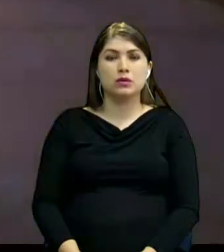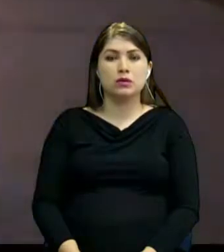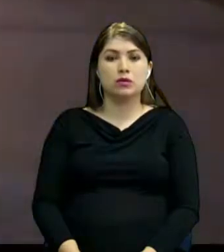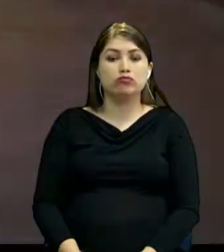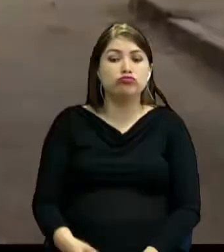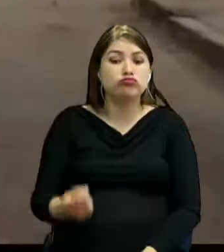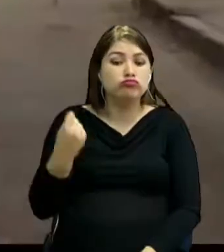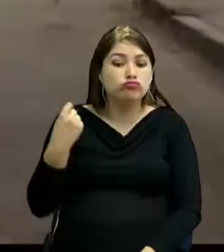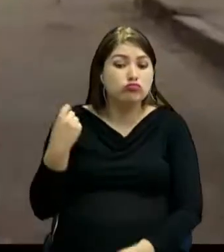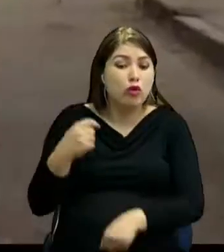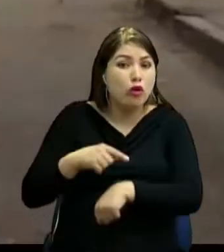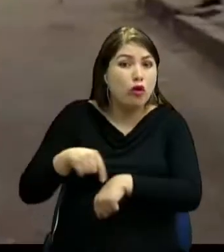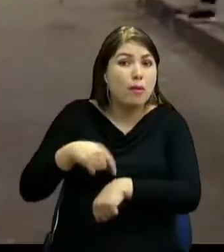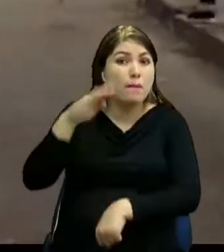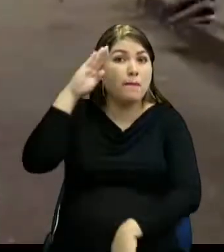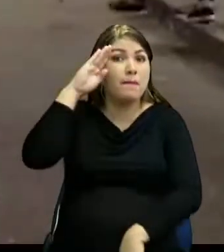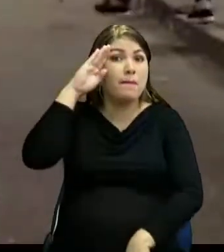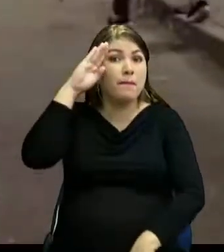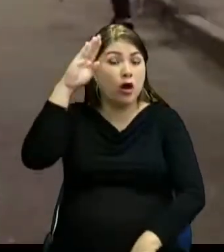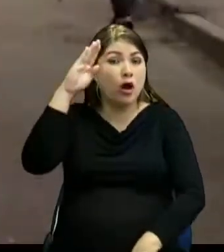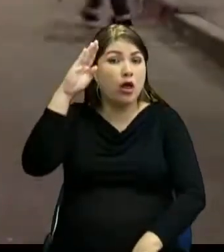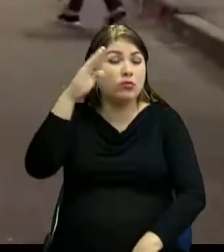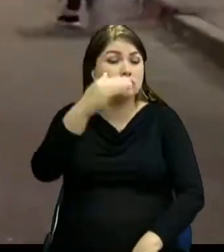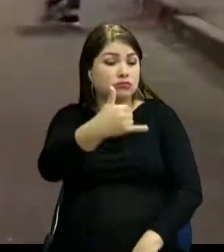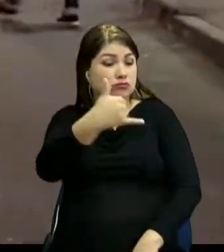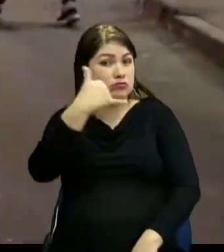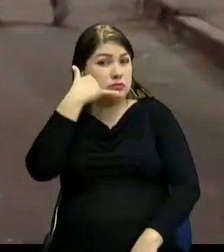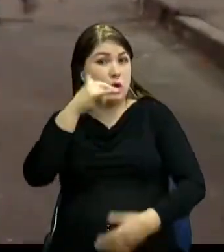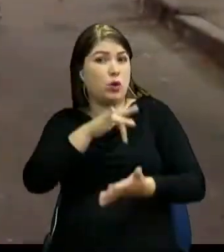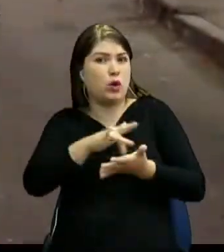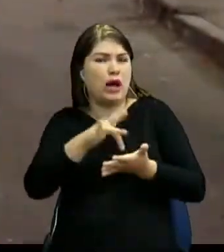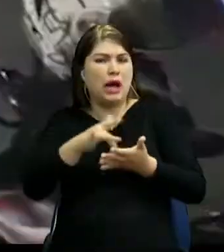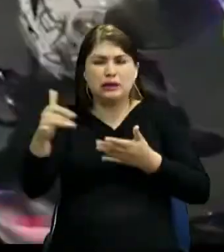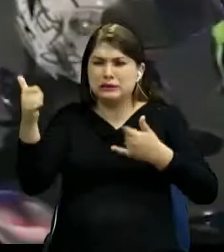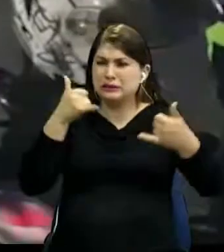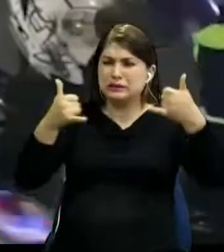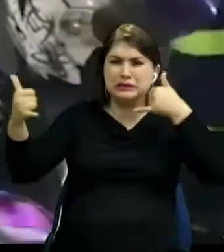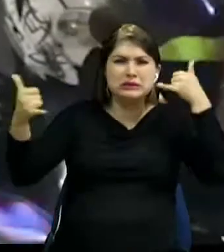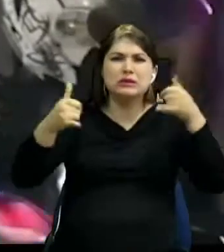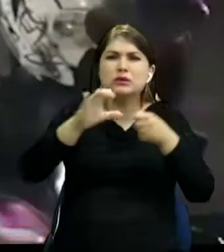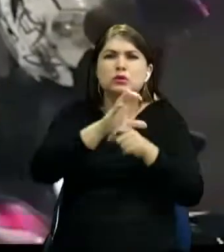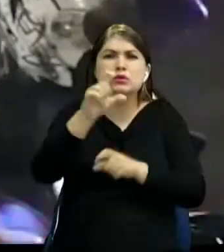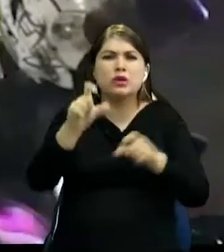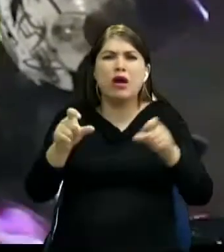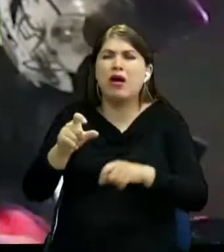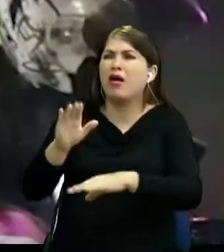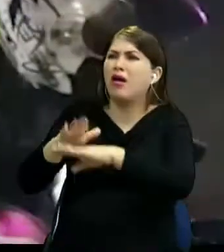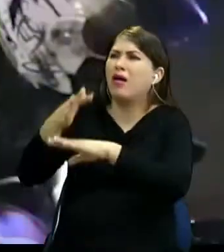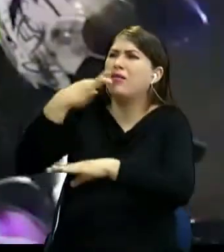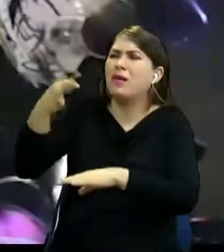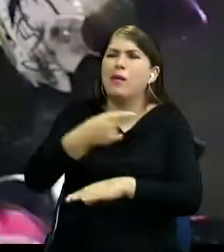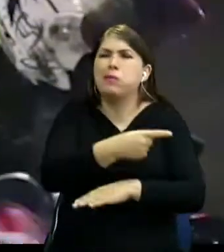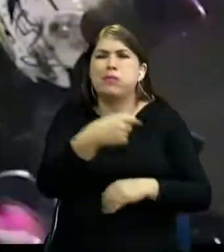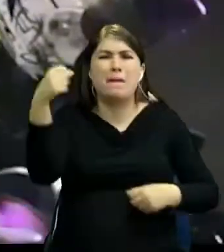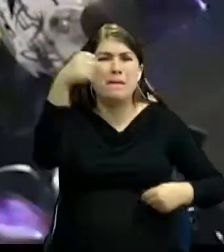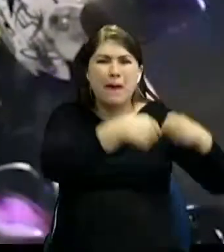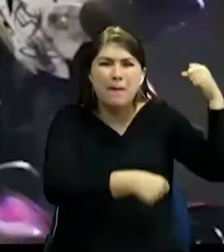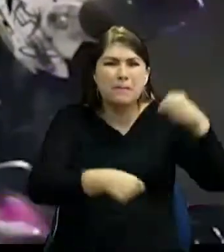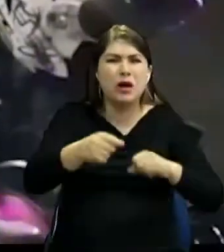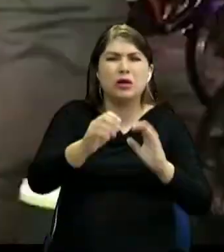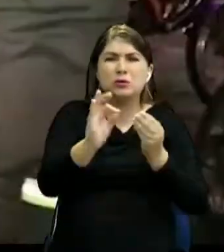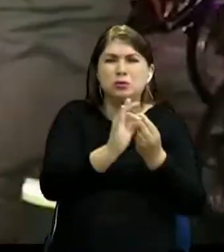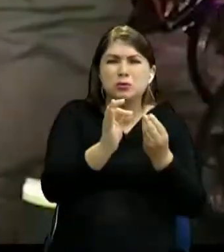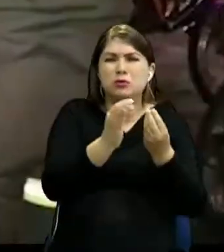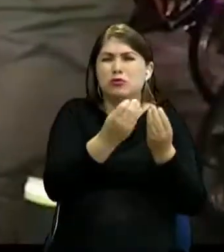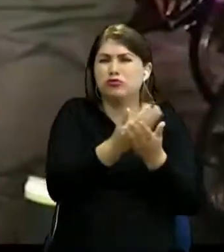En las últimas horas, la policía de Bucaramanga recibió en su línea de emergencia múltiples llamadas por parte de los ciudadanos que denunciaban riñas y el consumo de